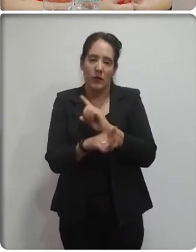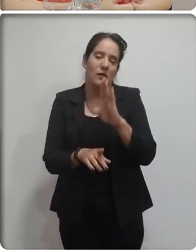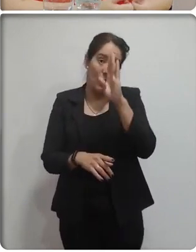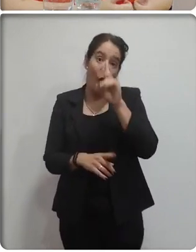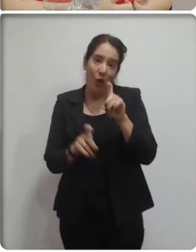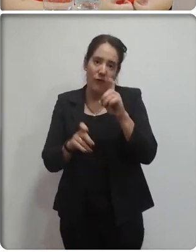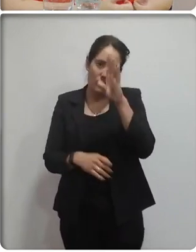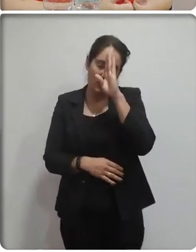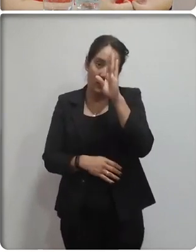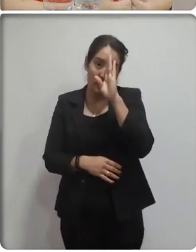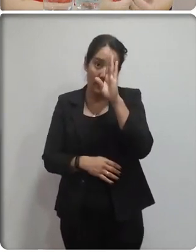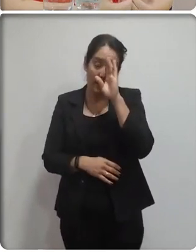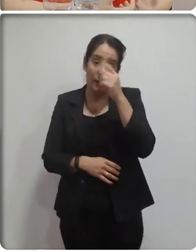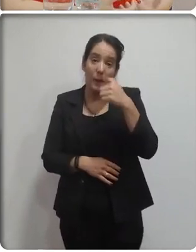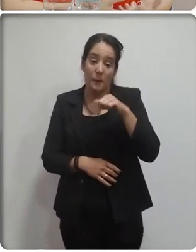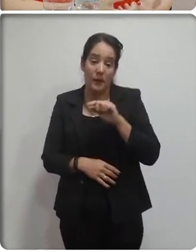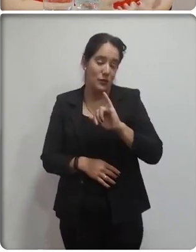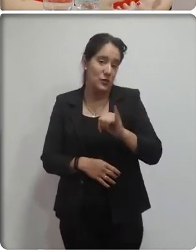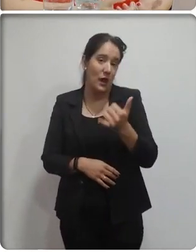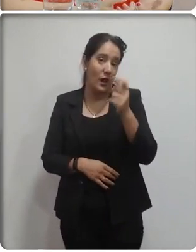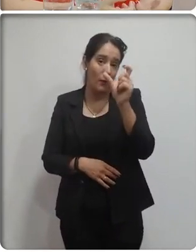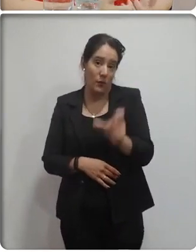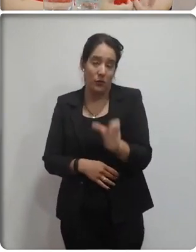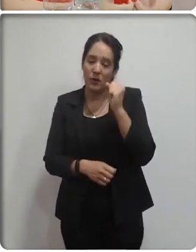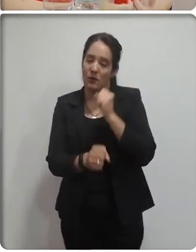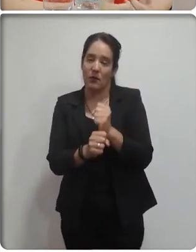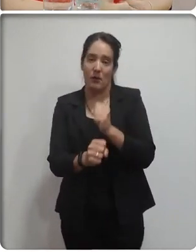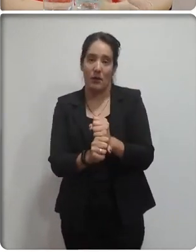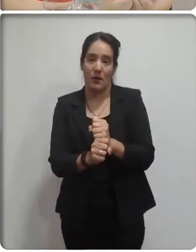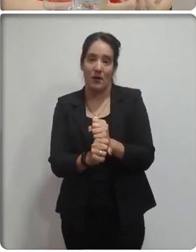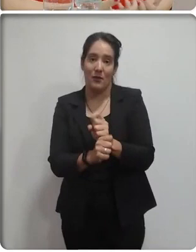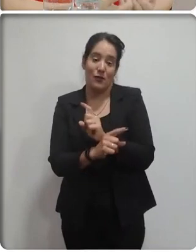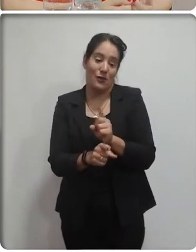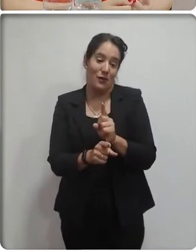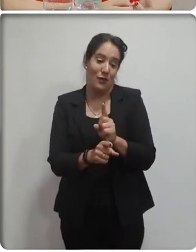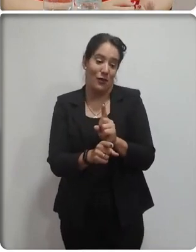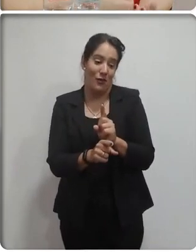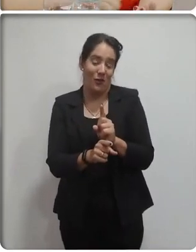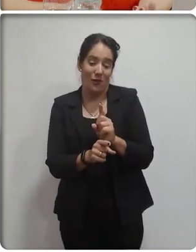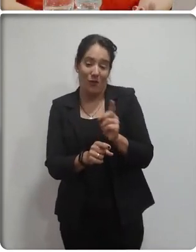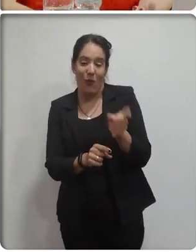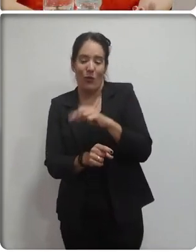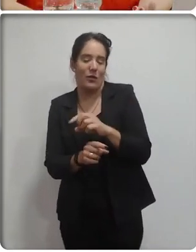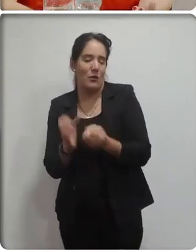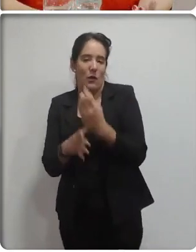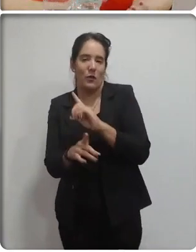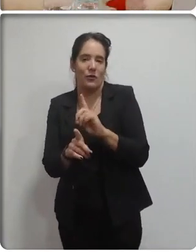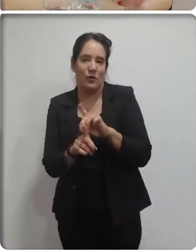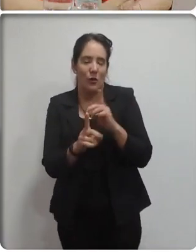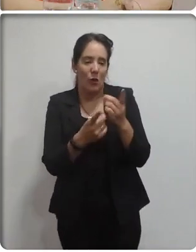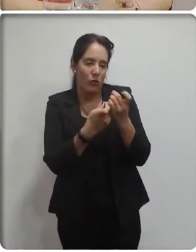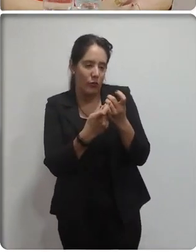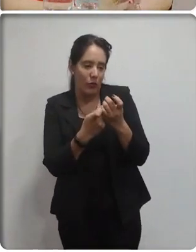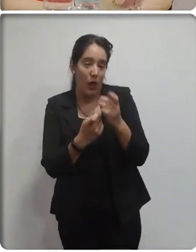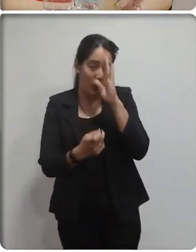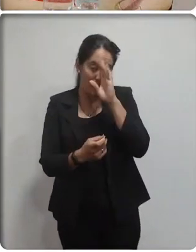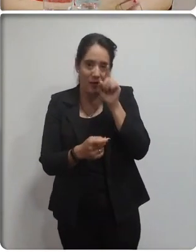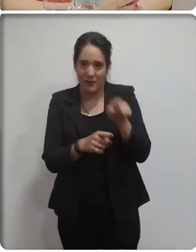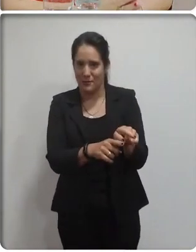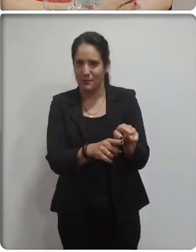aprende, ya hay gente que está trabajando en ello y la idea es nutrirnos de la agencia.